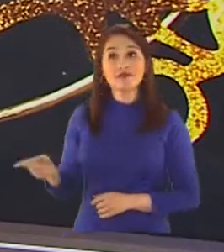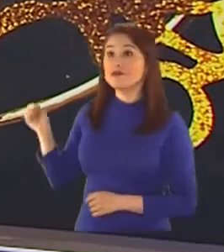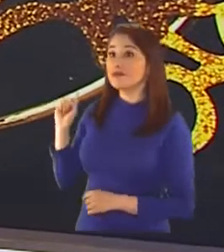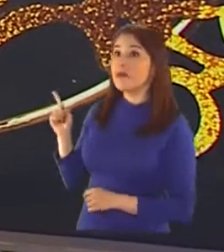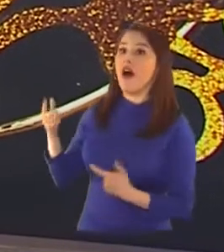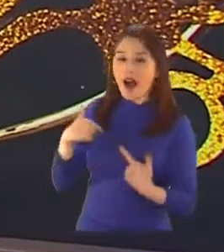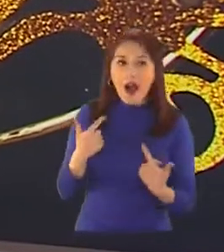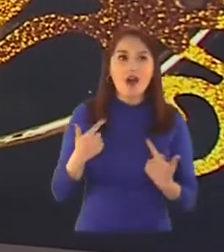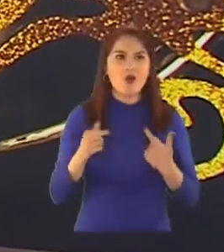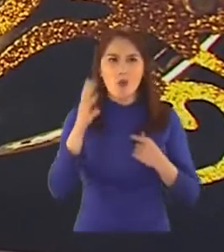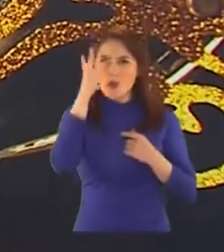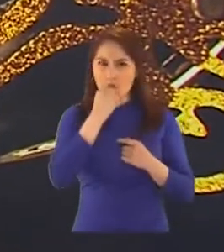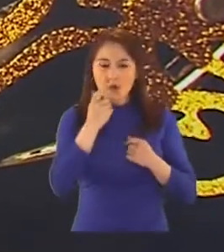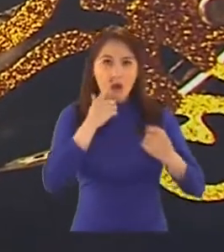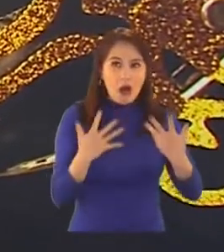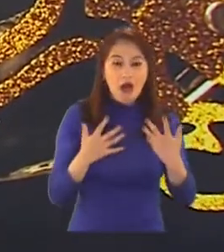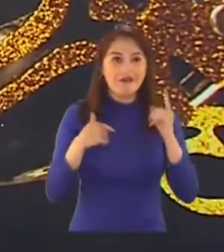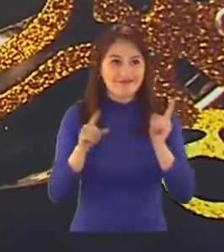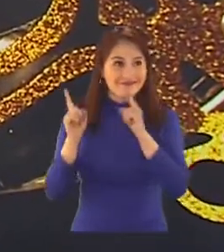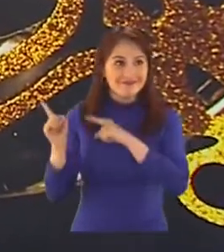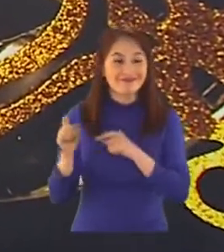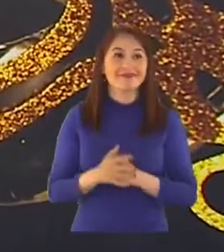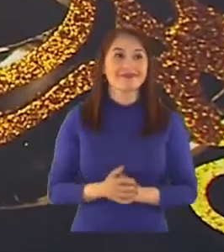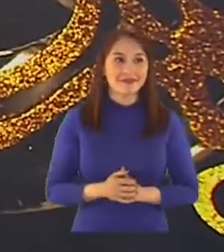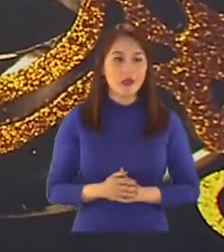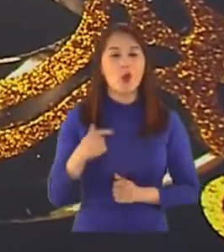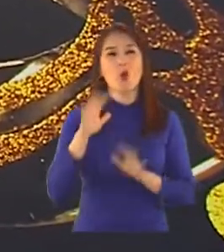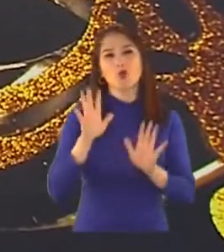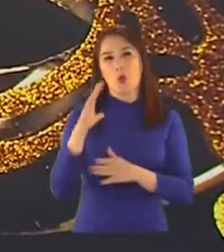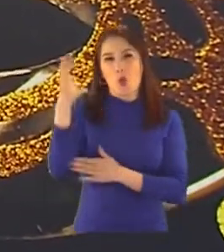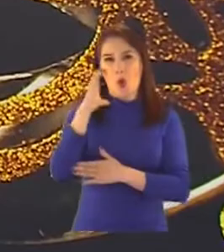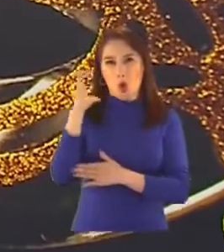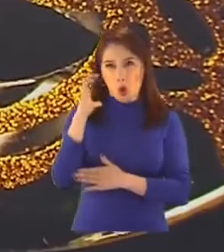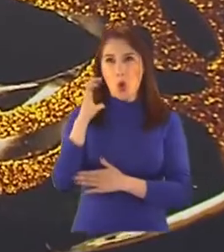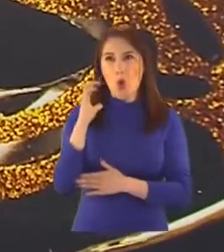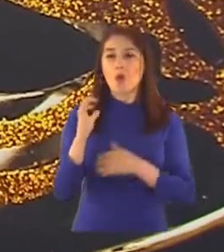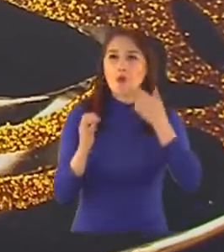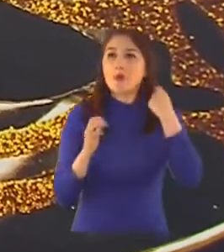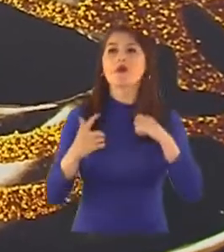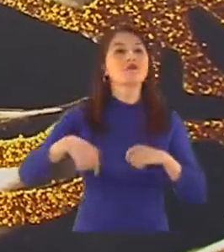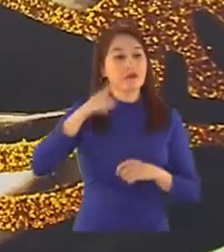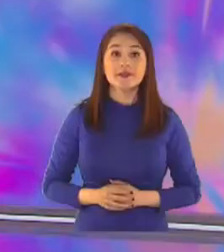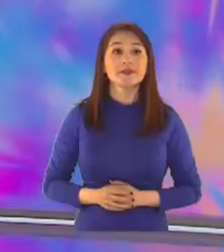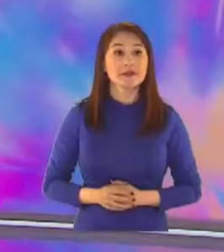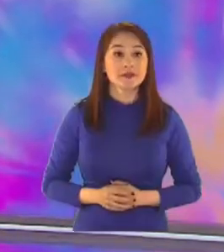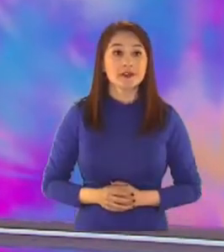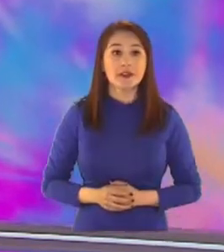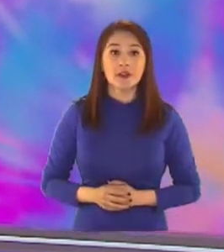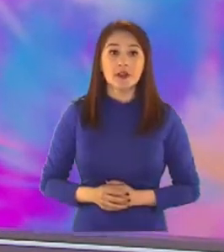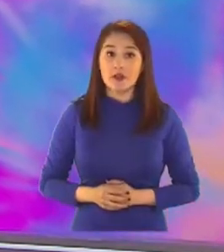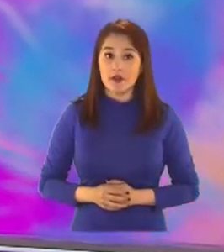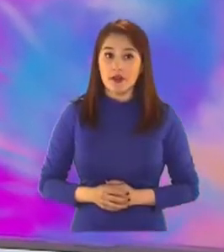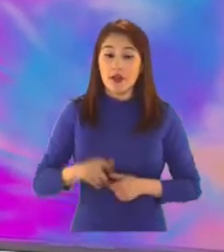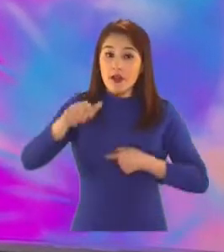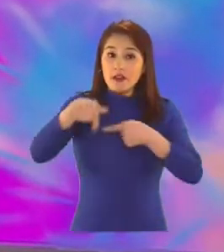de las mejores adaptaciones de este clásico. En esta oportunidad es una producción colombiana al mejor estilo de Broadway.